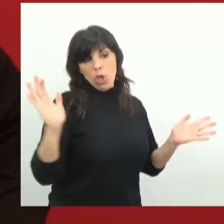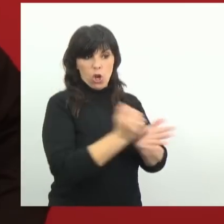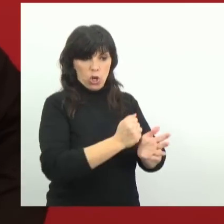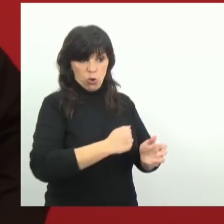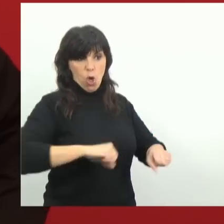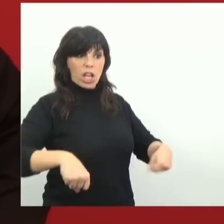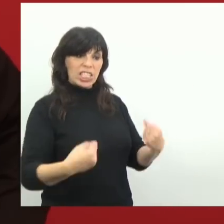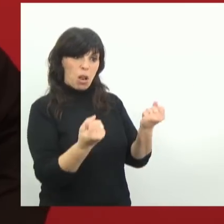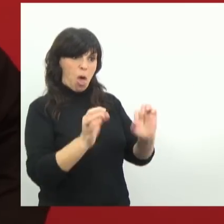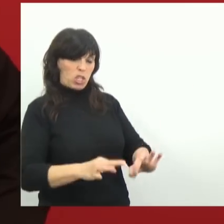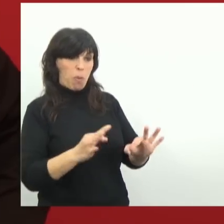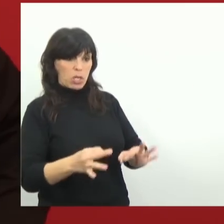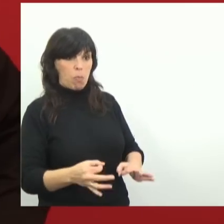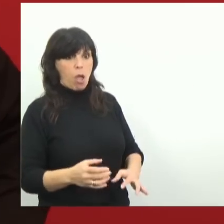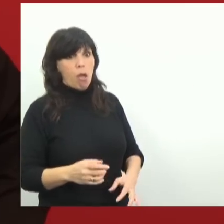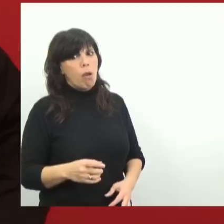Pues estás equivocado.